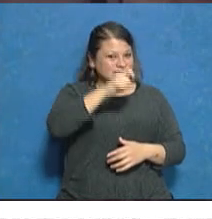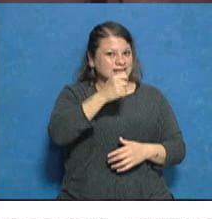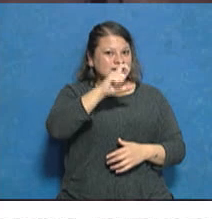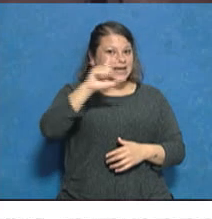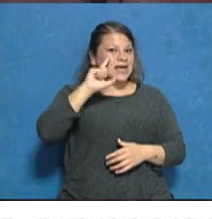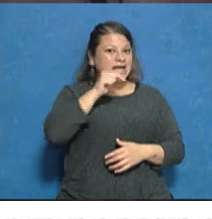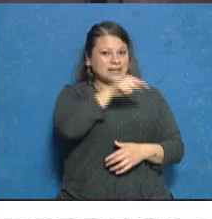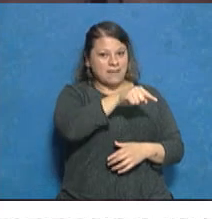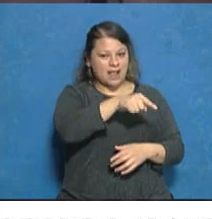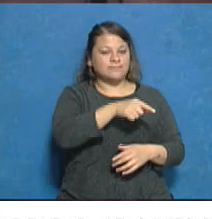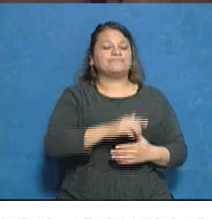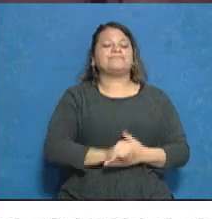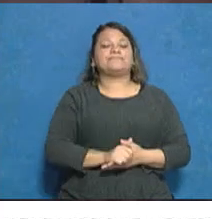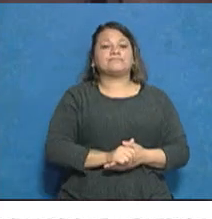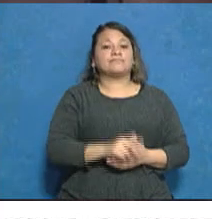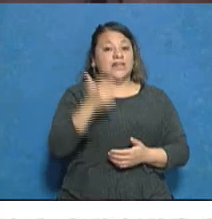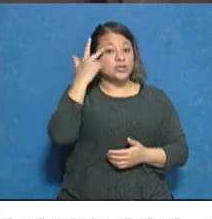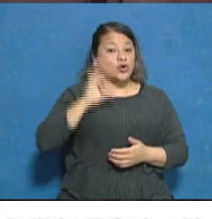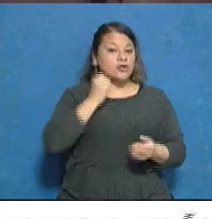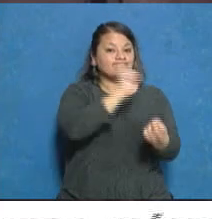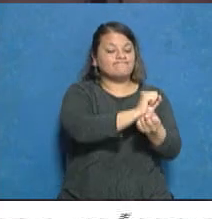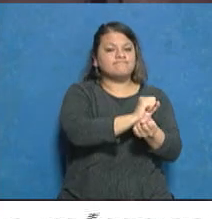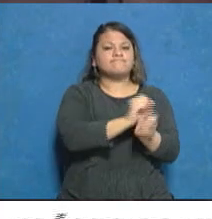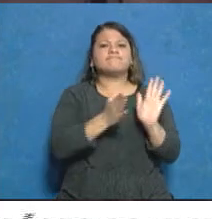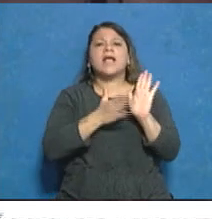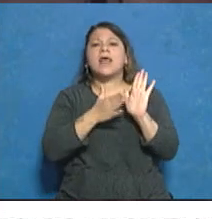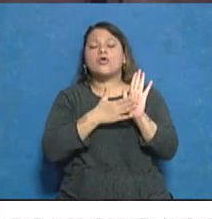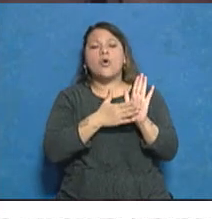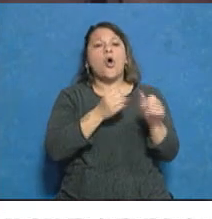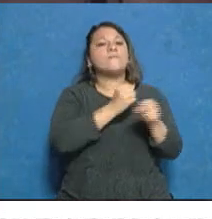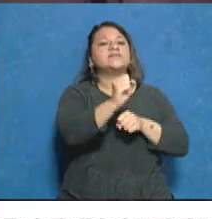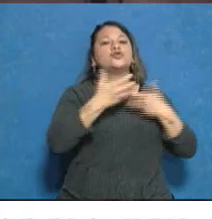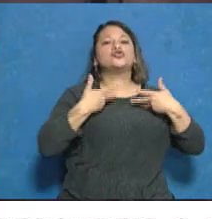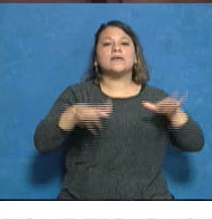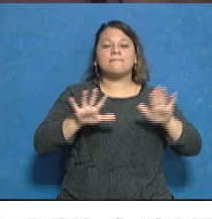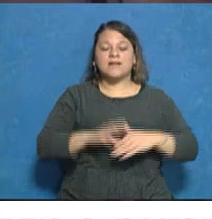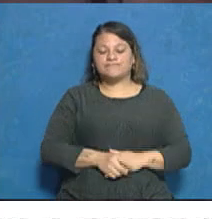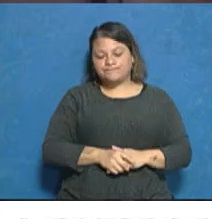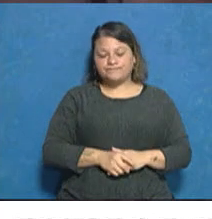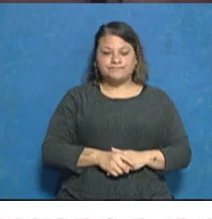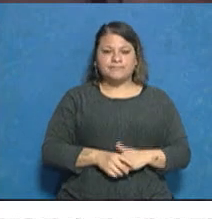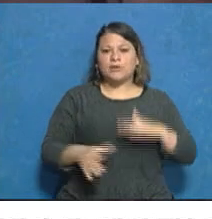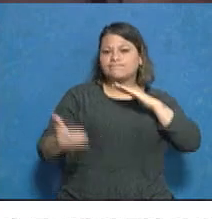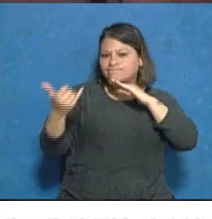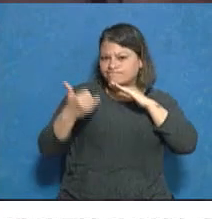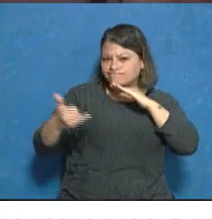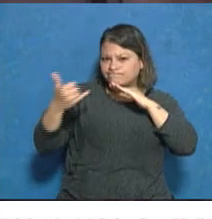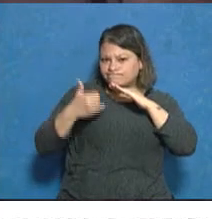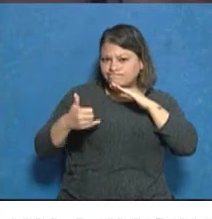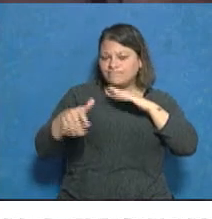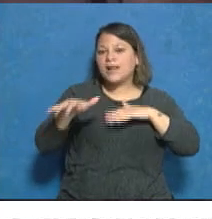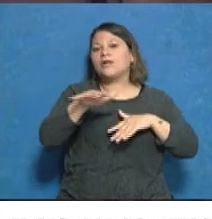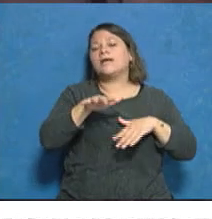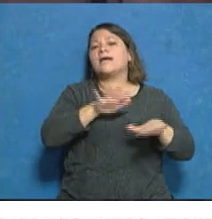la carátula que dieron a conocer fue homicidio simple. Vamos a escuchar un poquito de lo que está pasando justamente en la